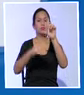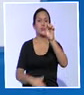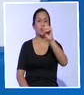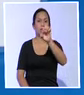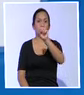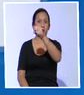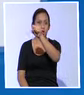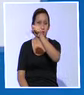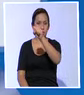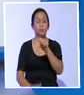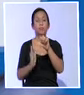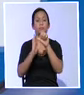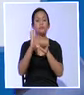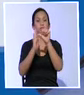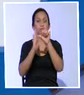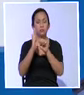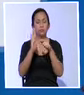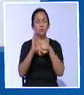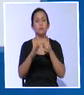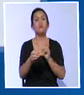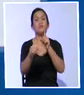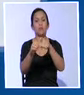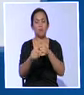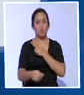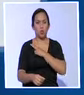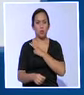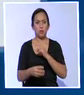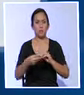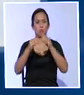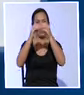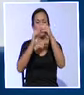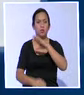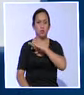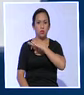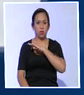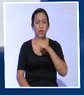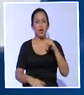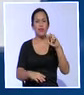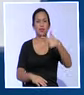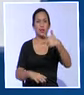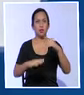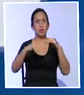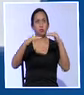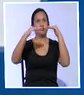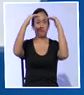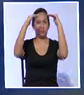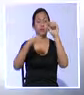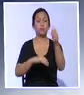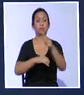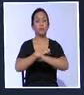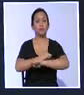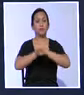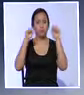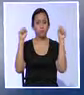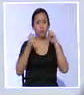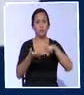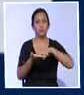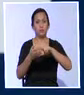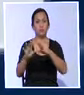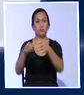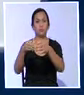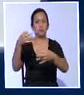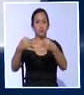artículos referidos al ingreso a las universidades y a la formación técnica en tercer nivel a las 10 de la mañana a la sesión de la comisión de